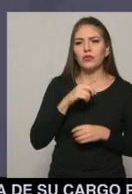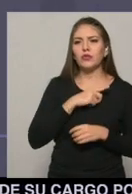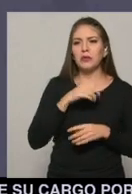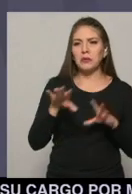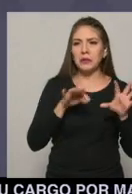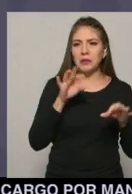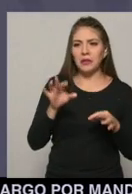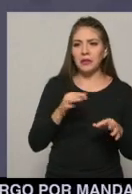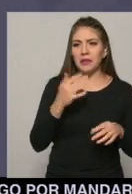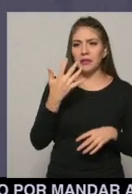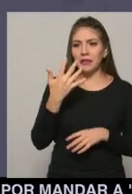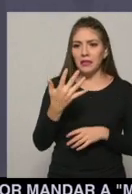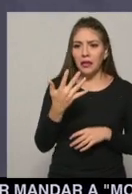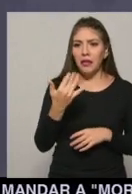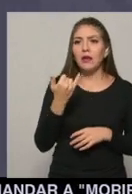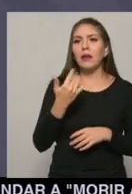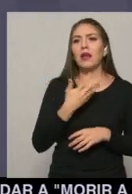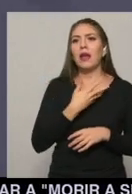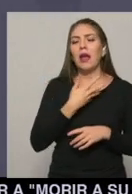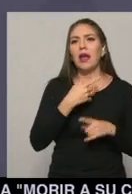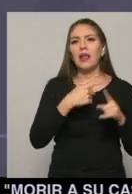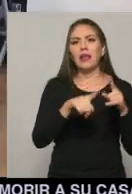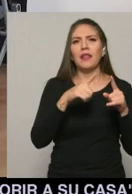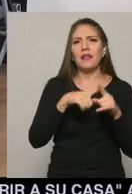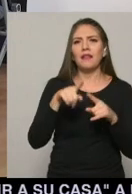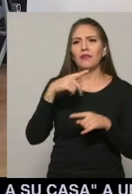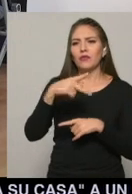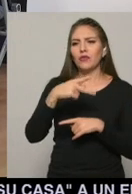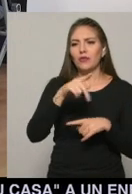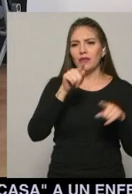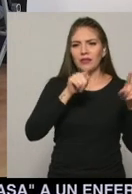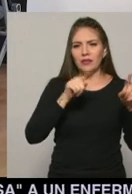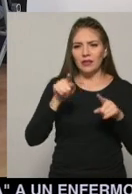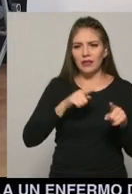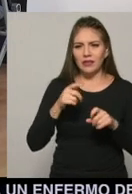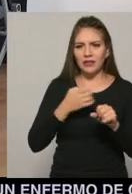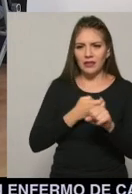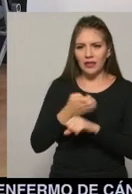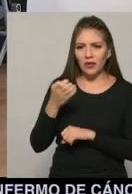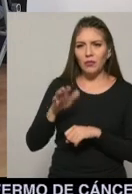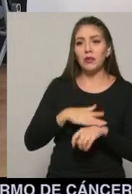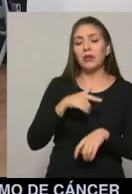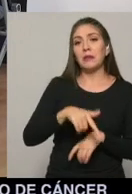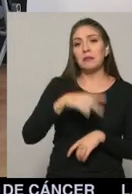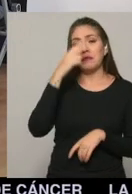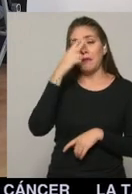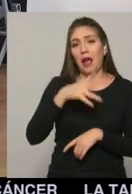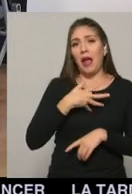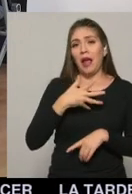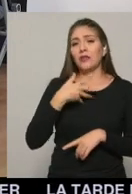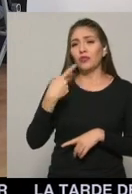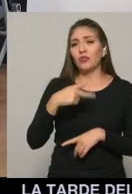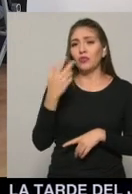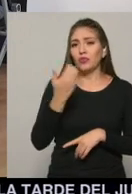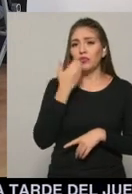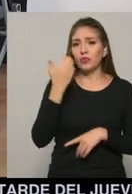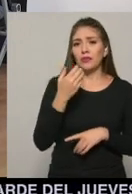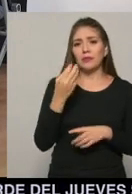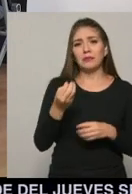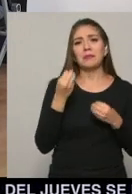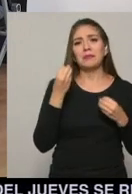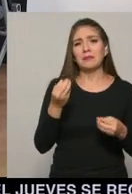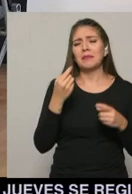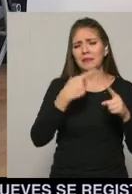usted, ya como que recorrimos gran parte de la República Mexicana, nada más al mencionarlo, porque México tiene una cultura gastronómica impresionante.